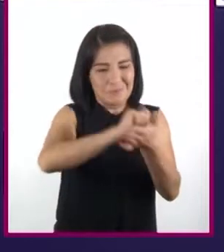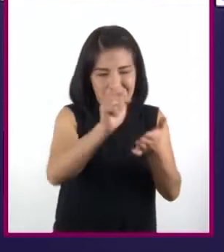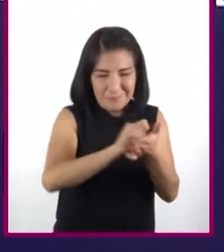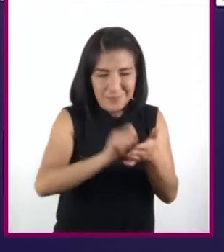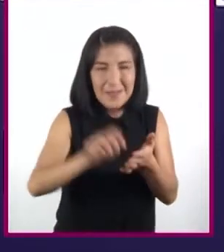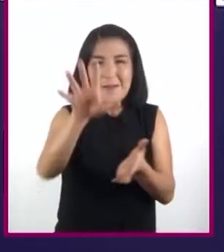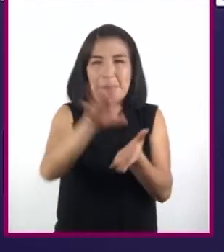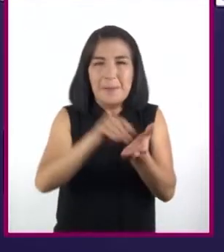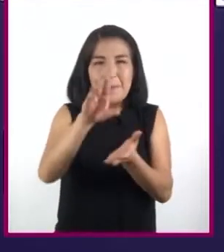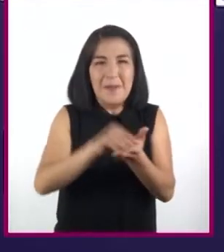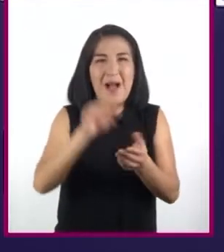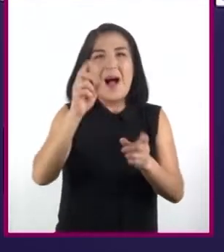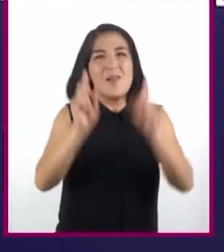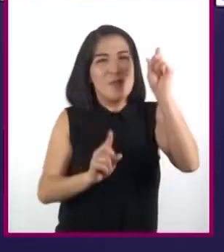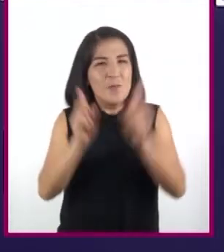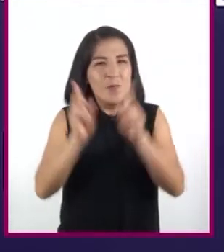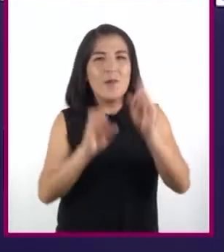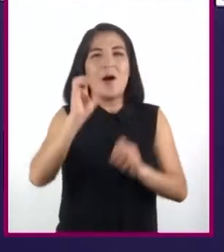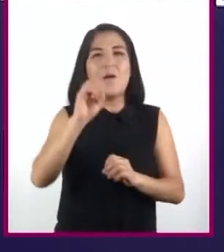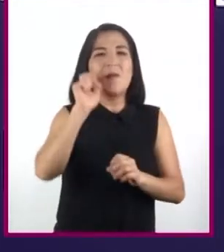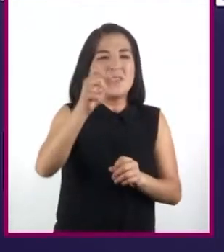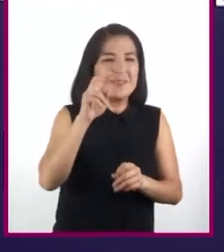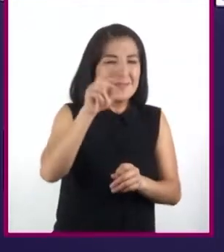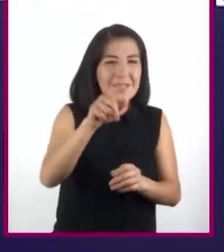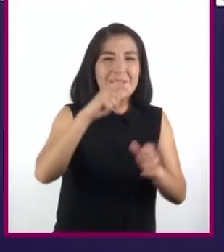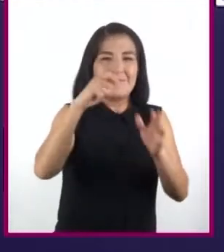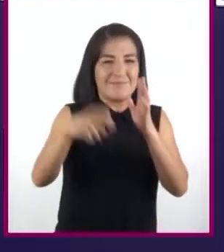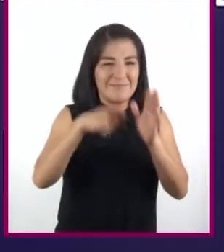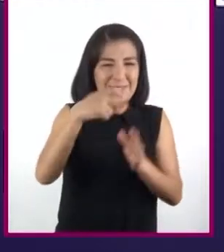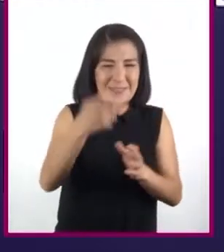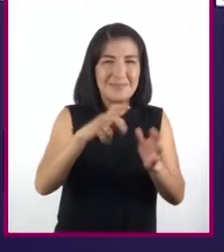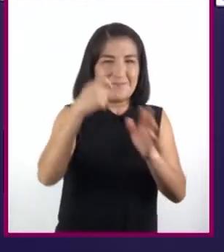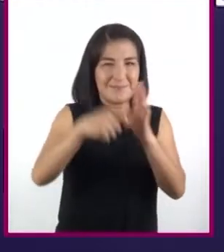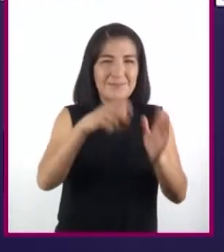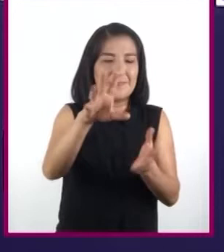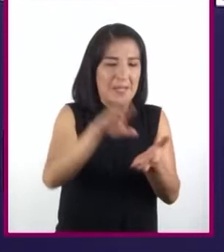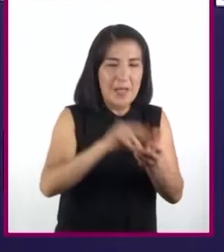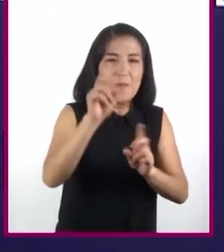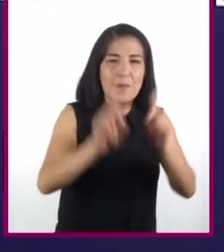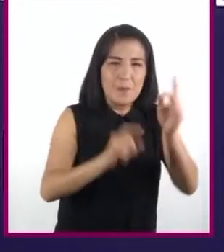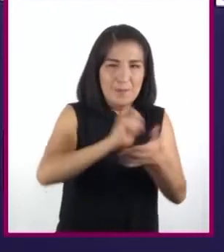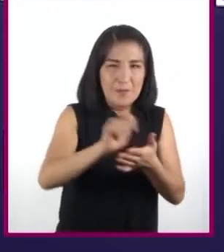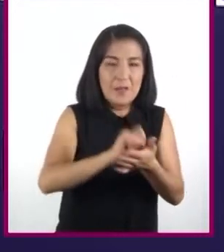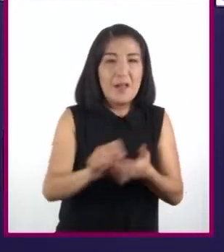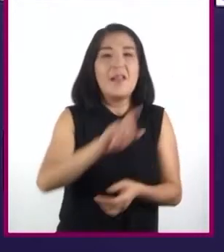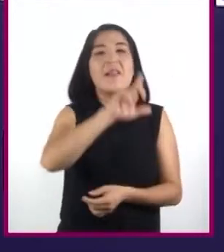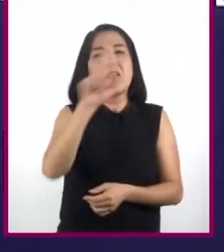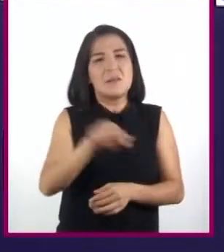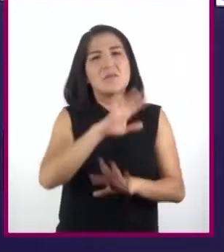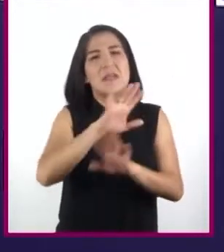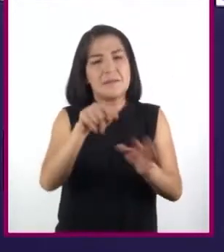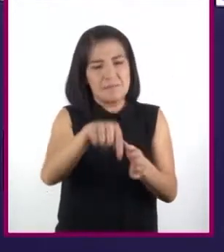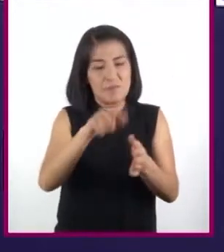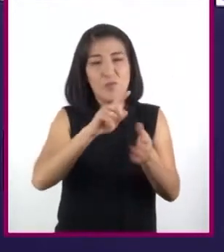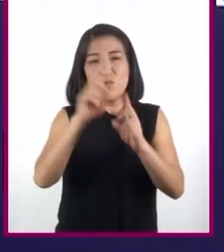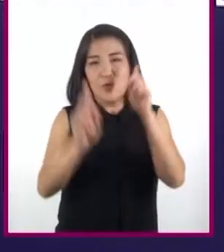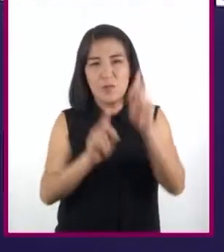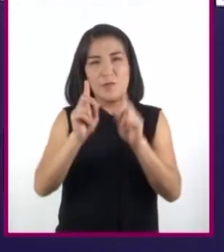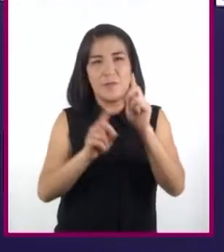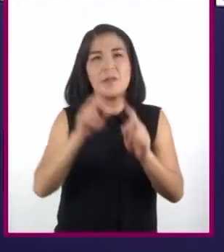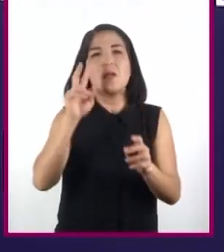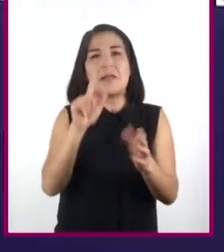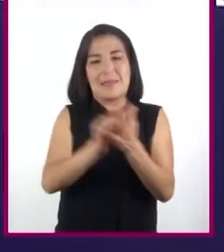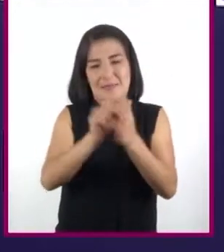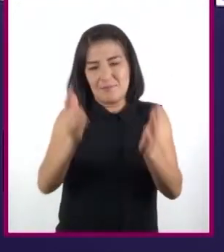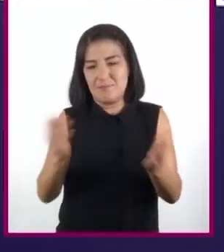o dificultades que surjan al resolver las actividades de este programa. Posteriormente podrás resolver tus dudas al revisar